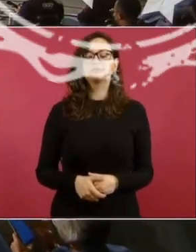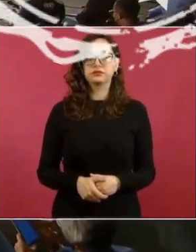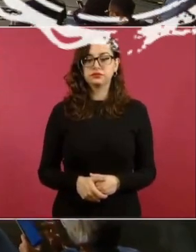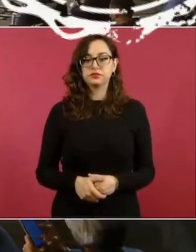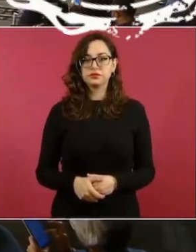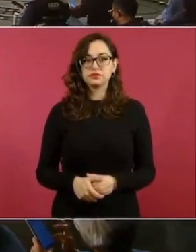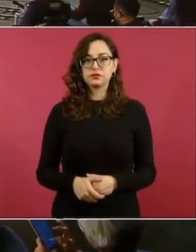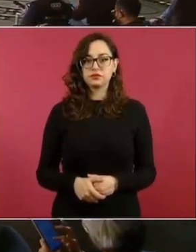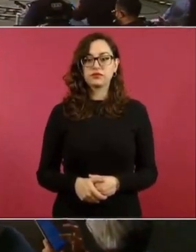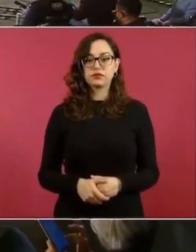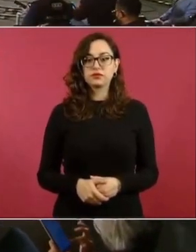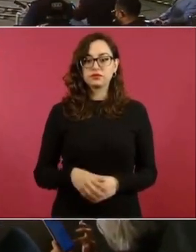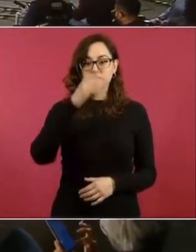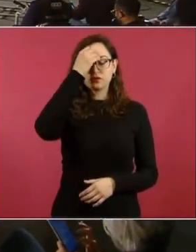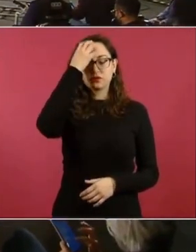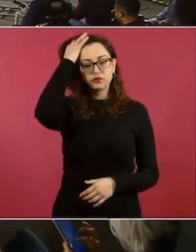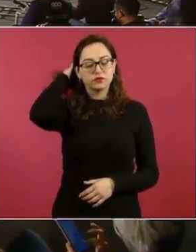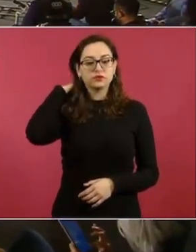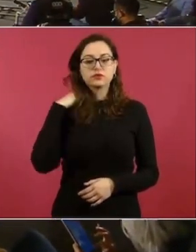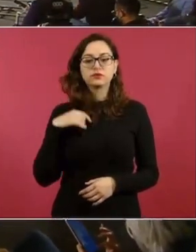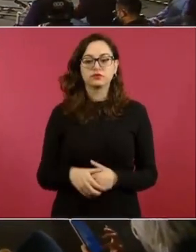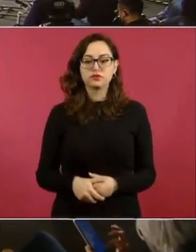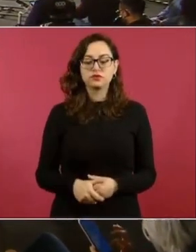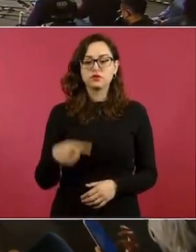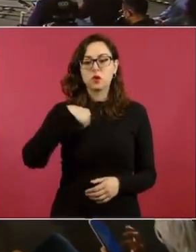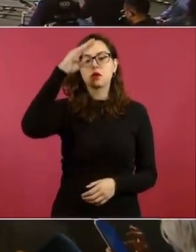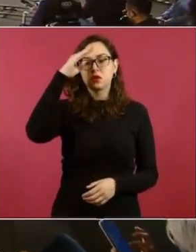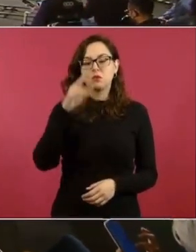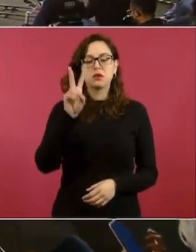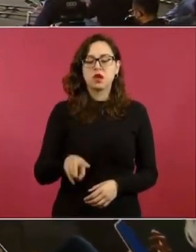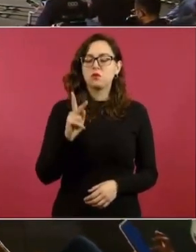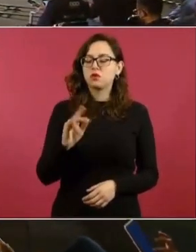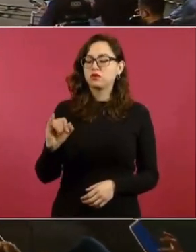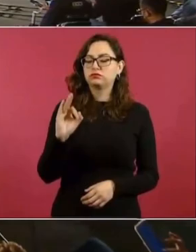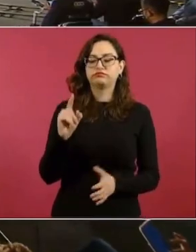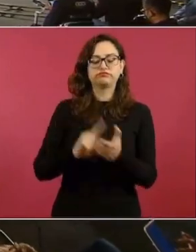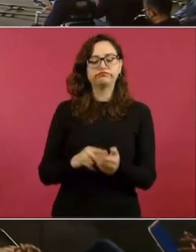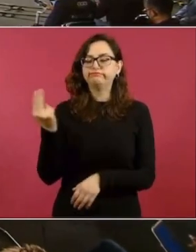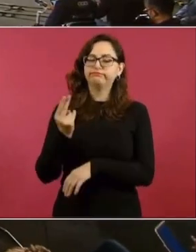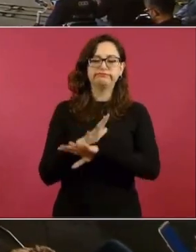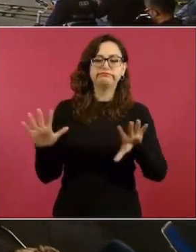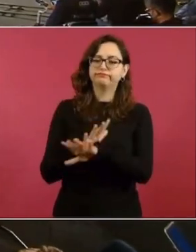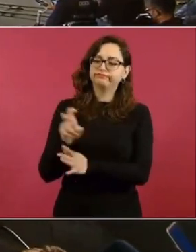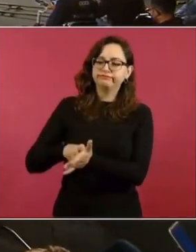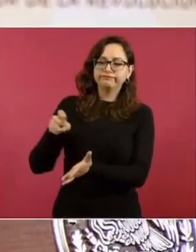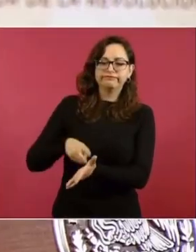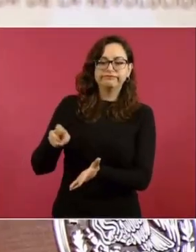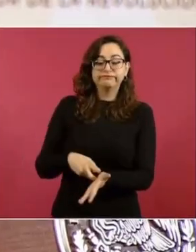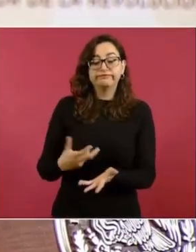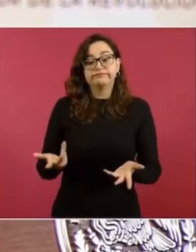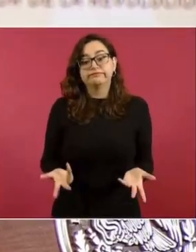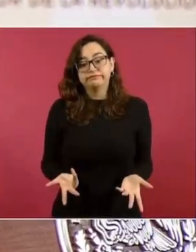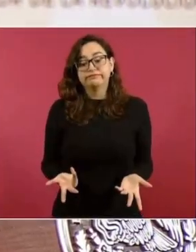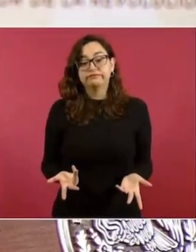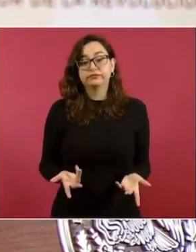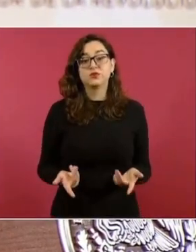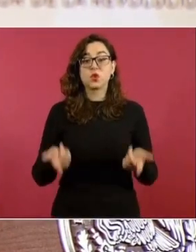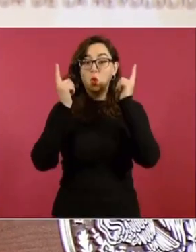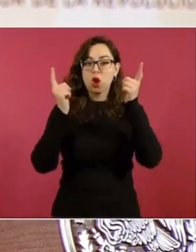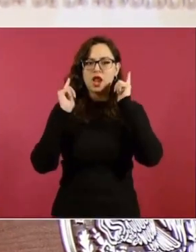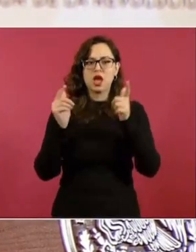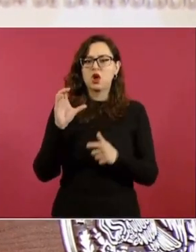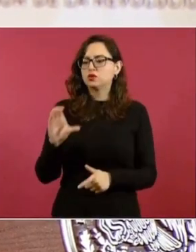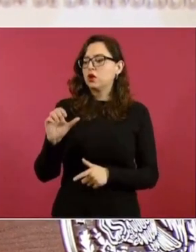Yo creo que hace falta la reforma al Poder Judicial. Y ojalá y los integrantes de la